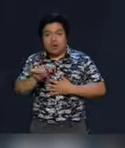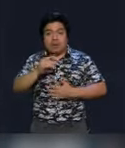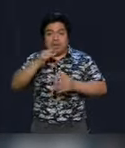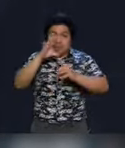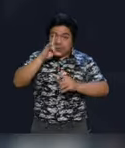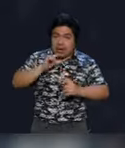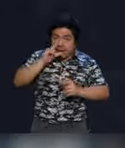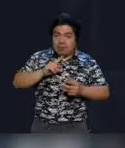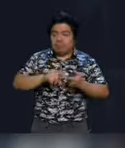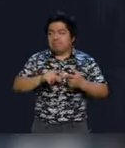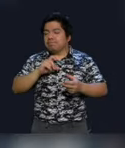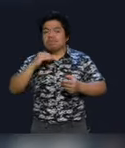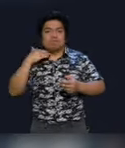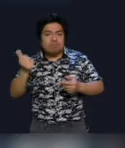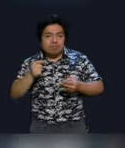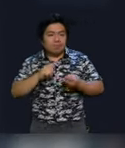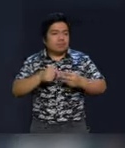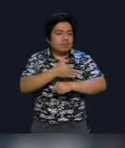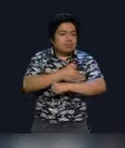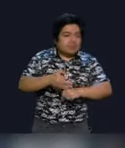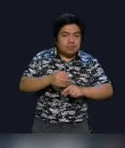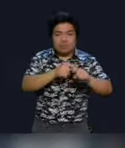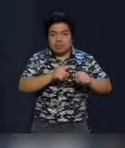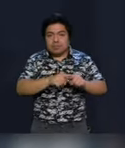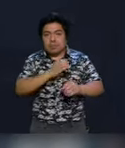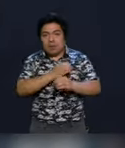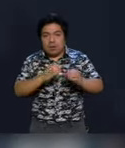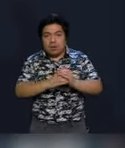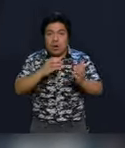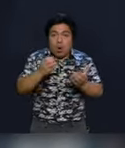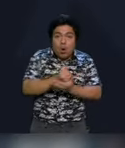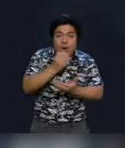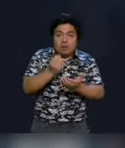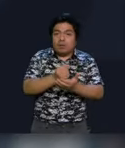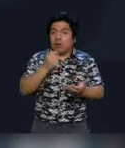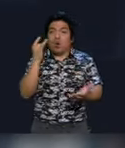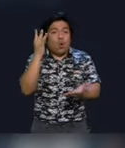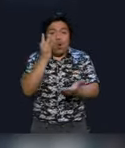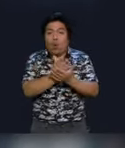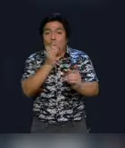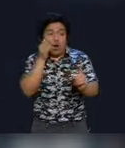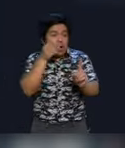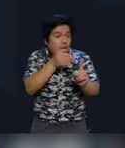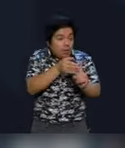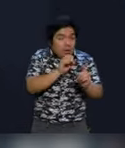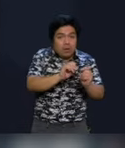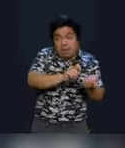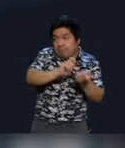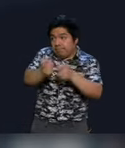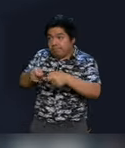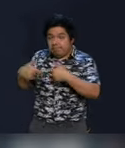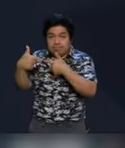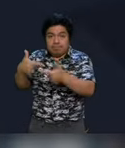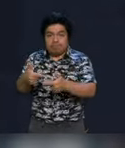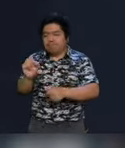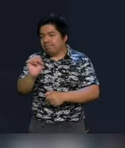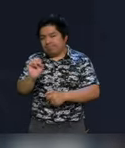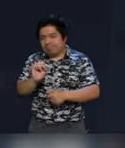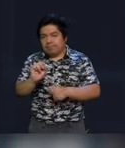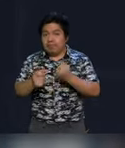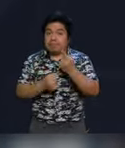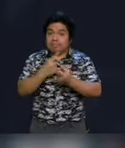equivocaciones o delitos de algún familiar así como sus aciertos o logros no son transferibles ni hereditarios sin embargo las críticas y